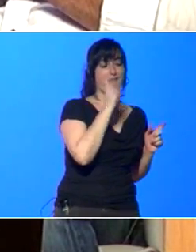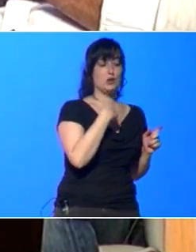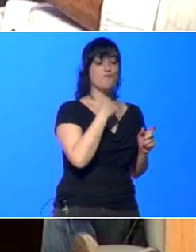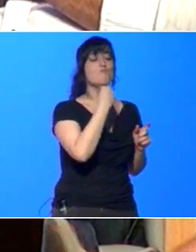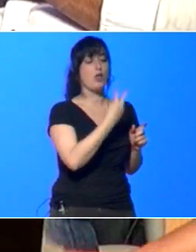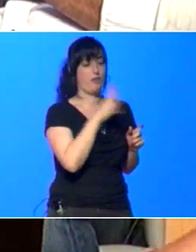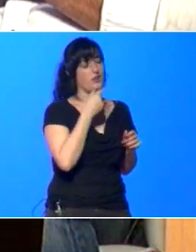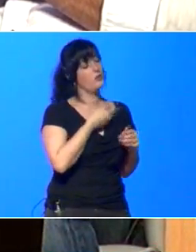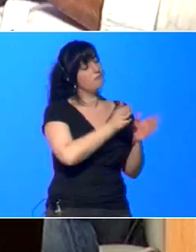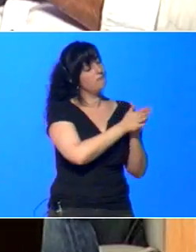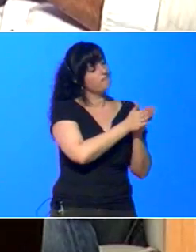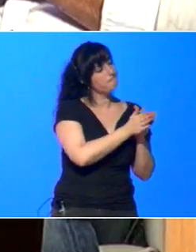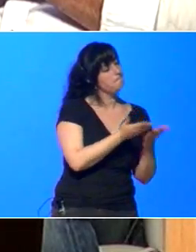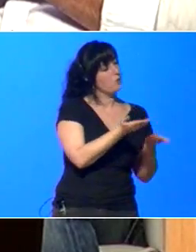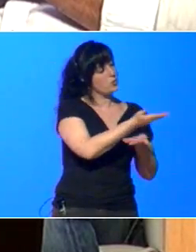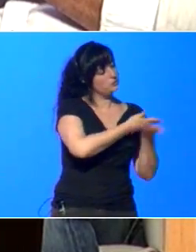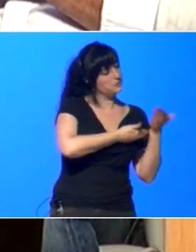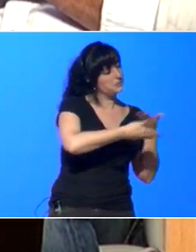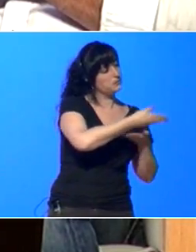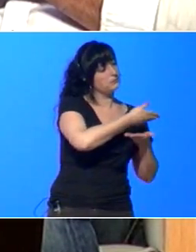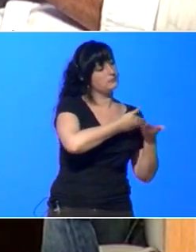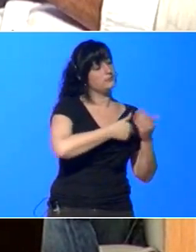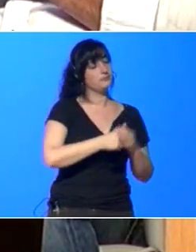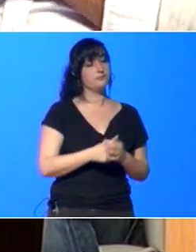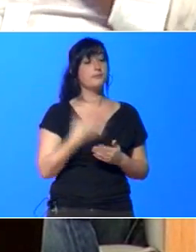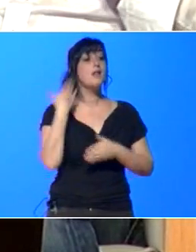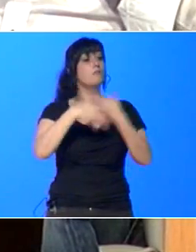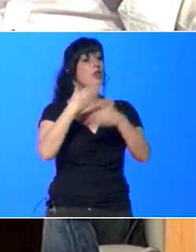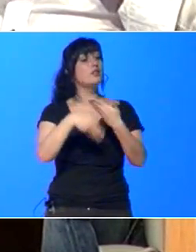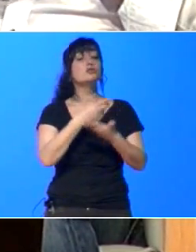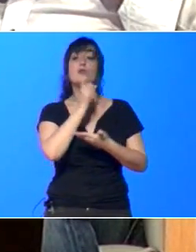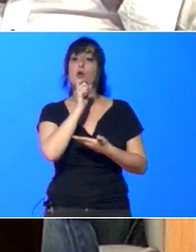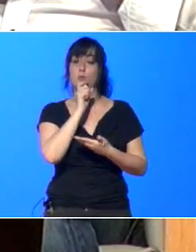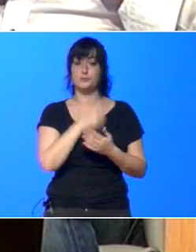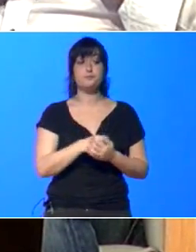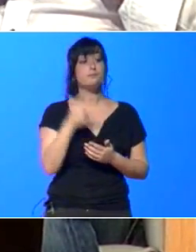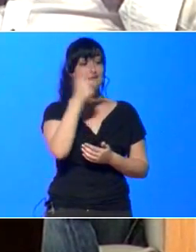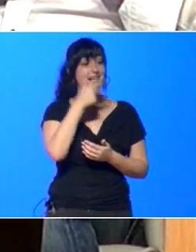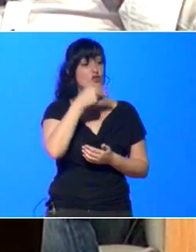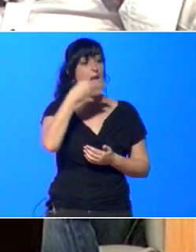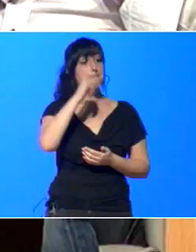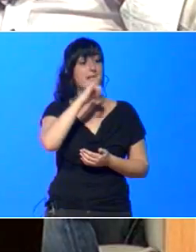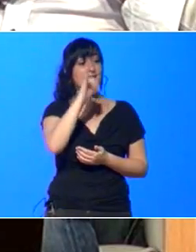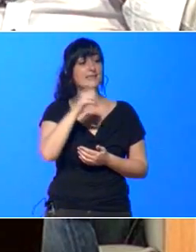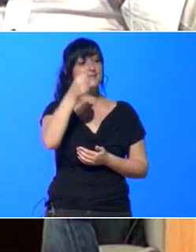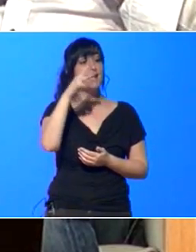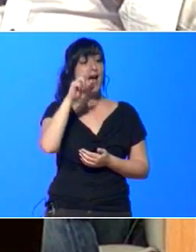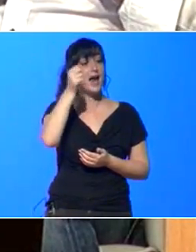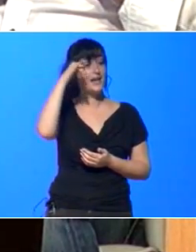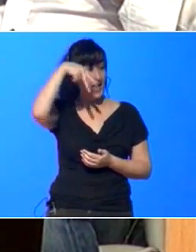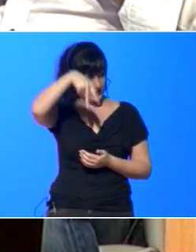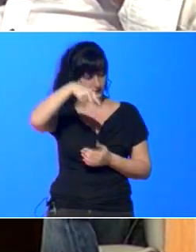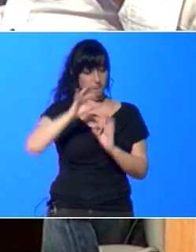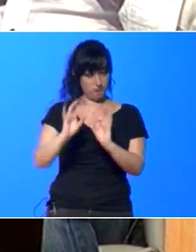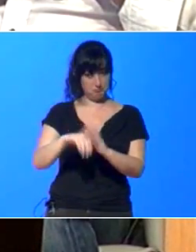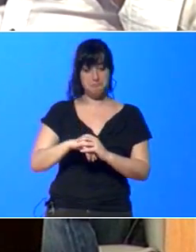día. El proceso ha sido el siguiente. La Ikastola Bizarain de Rentería se encontró con la